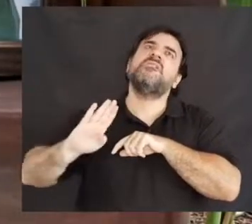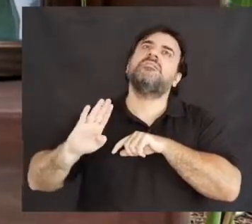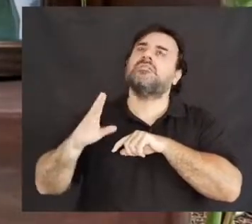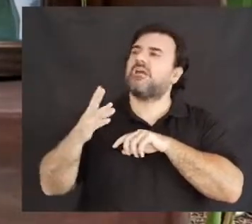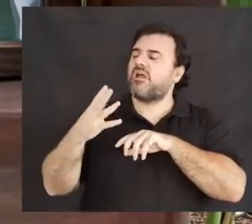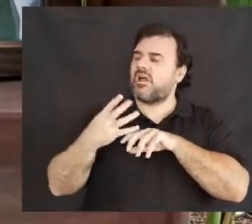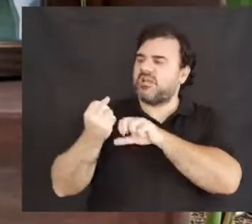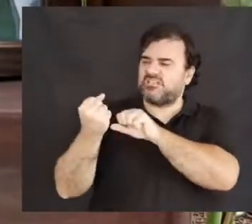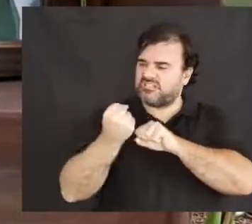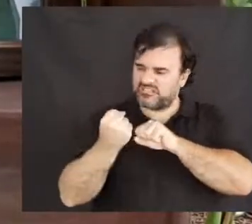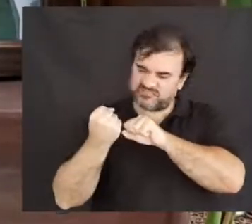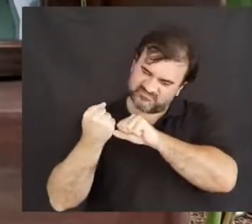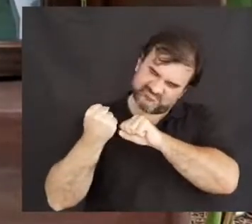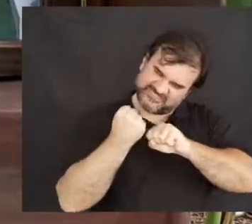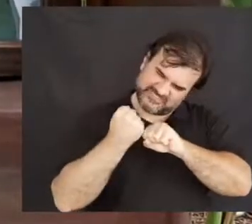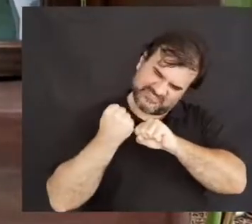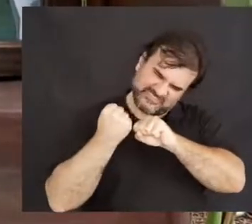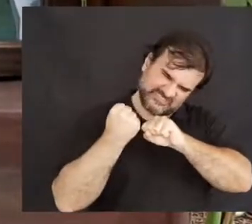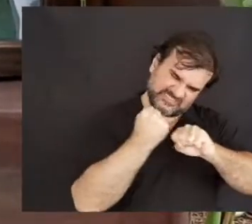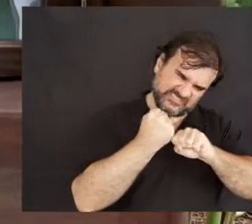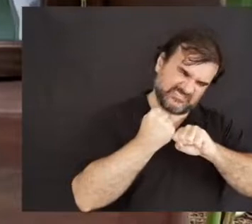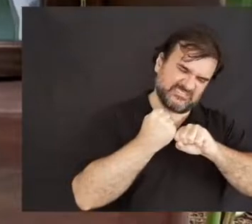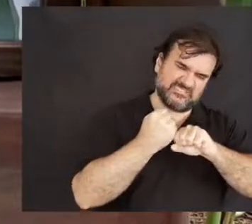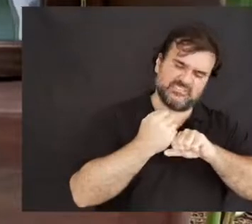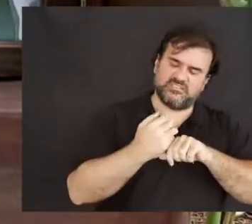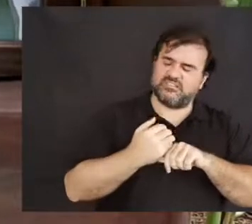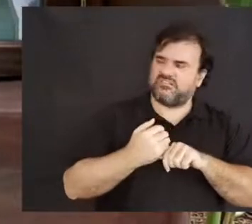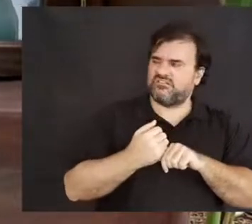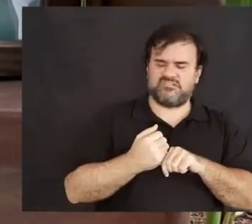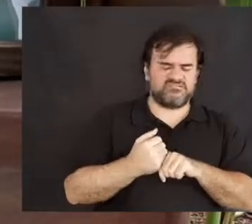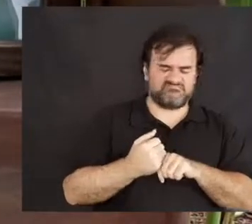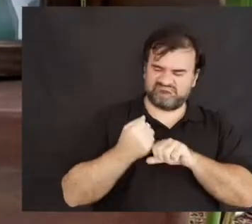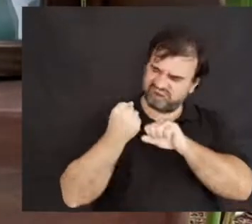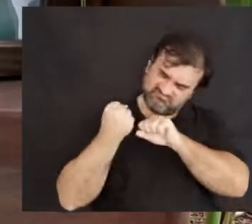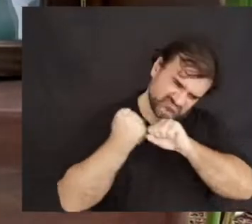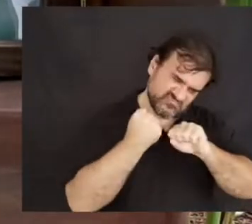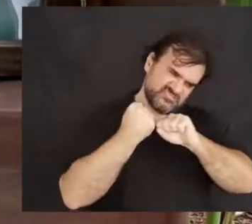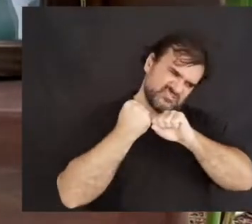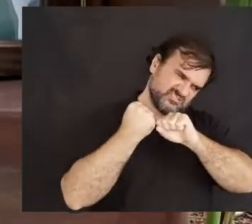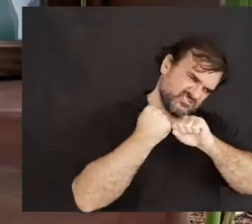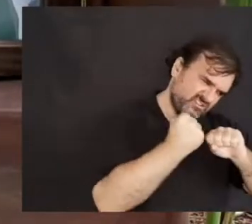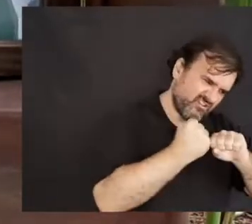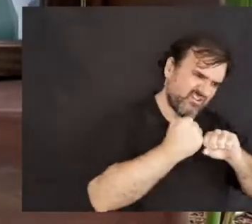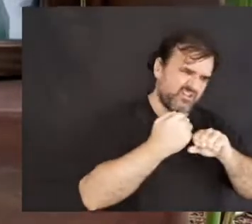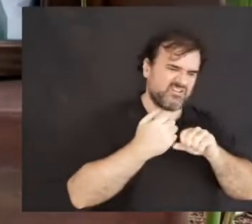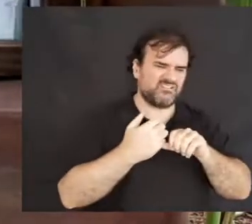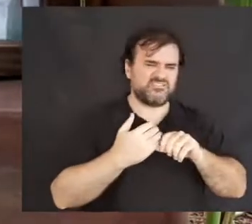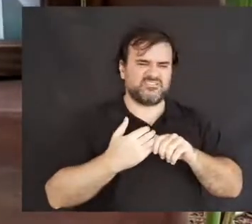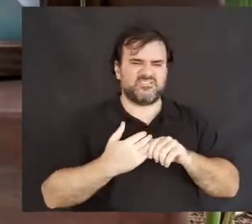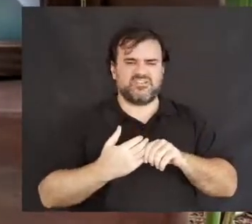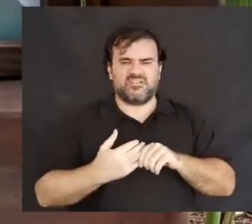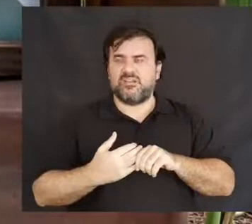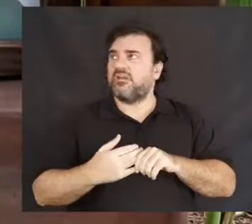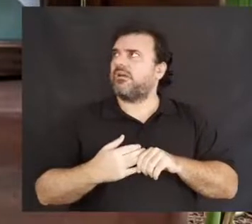venía como empujando lentamente, como con ganas de nunca llegar por la veredita de los guayabales. De